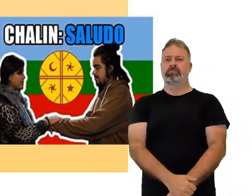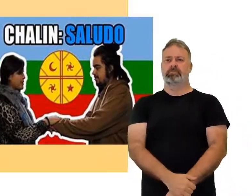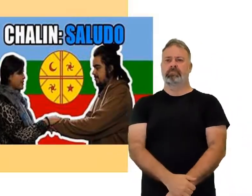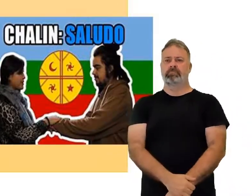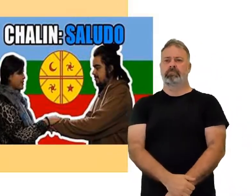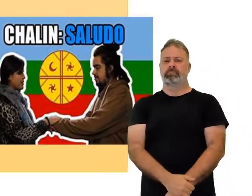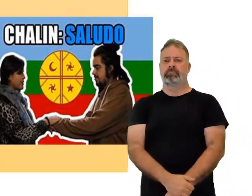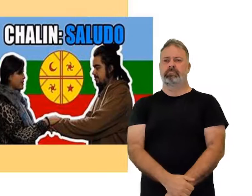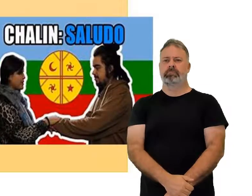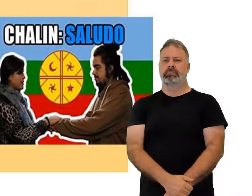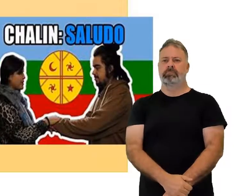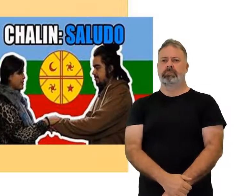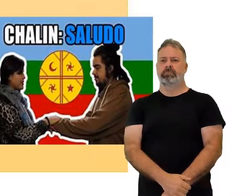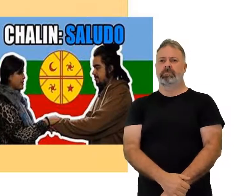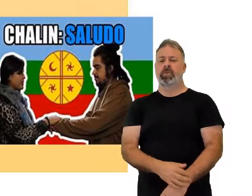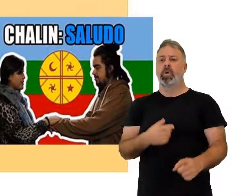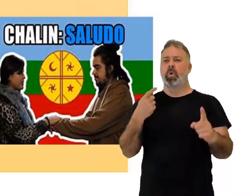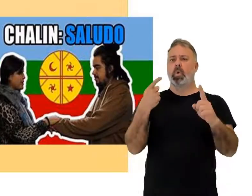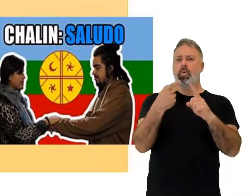el uso de gestos,